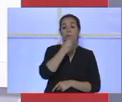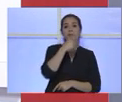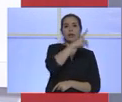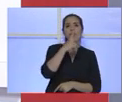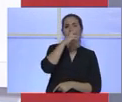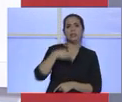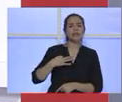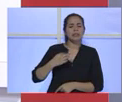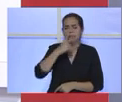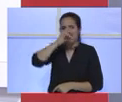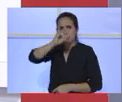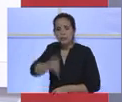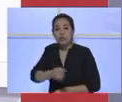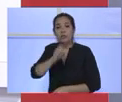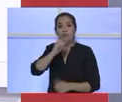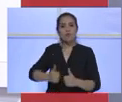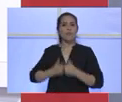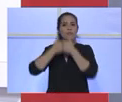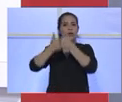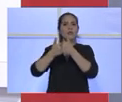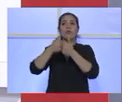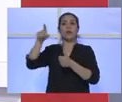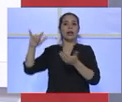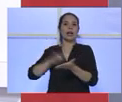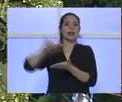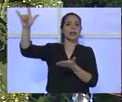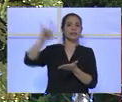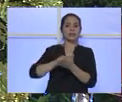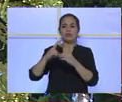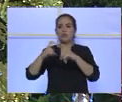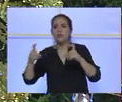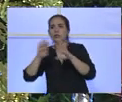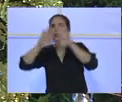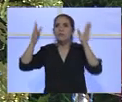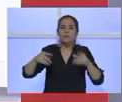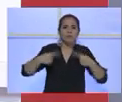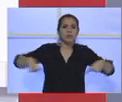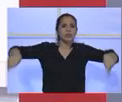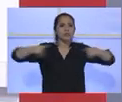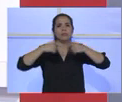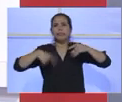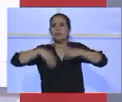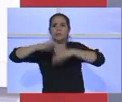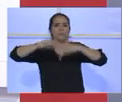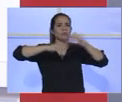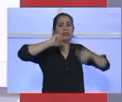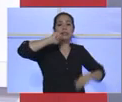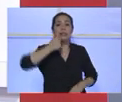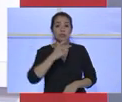el mejoramiento integral de la infraestructura de nuestro aeropuerto. Ahora, ¿eso es urgente, presidente? Es urgente y le voy a explicar después